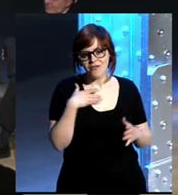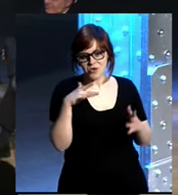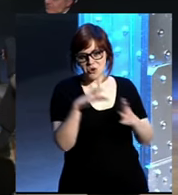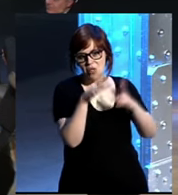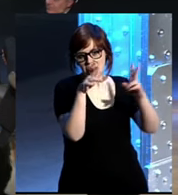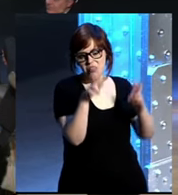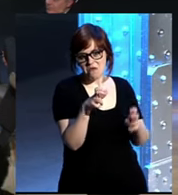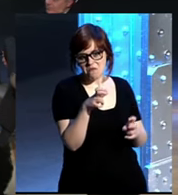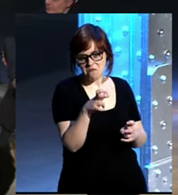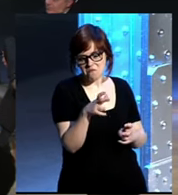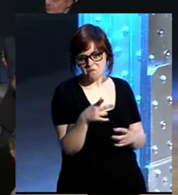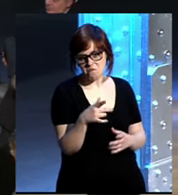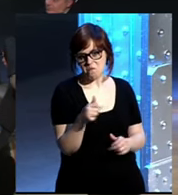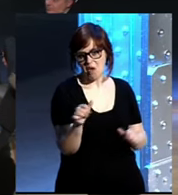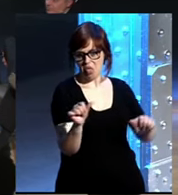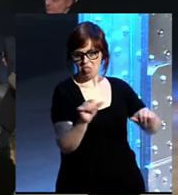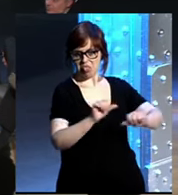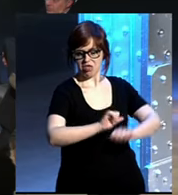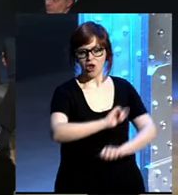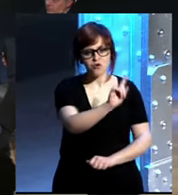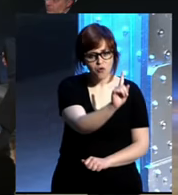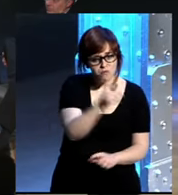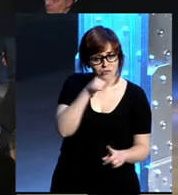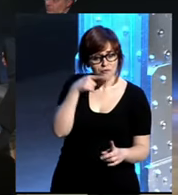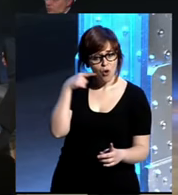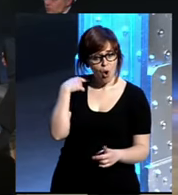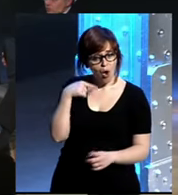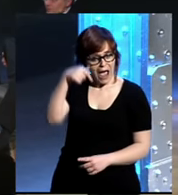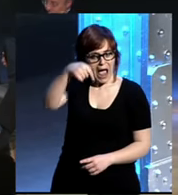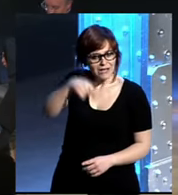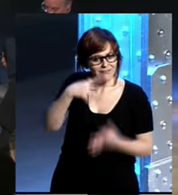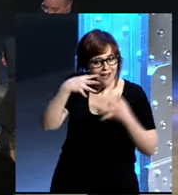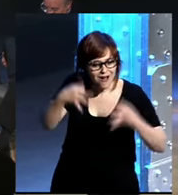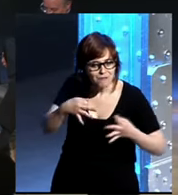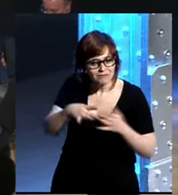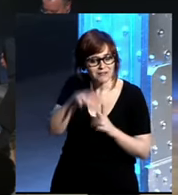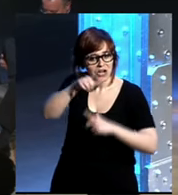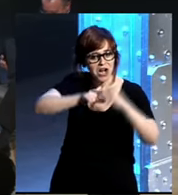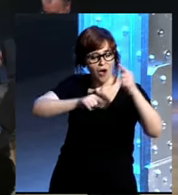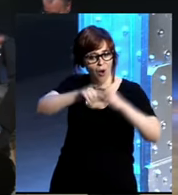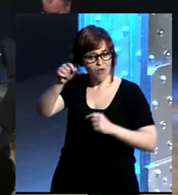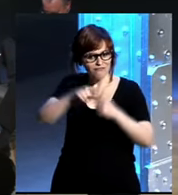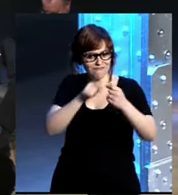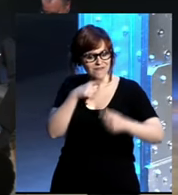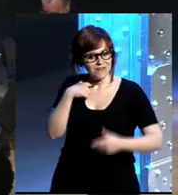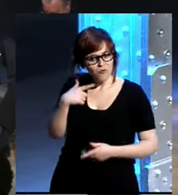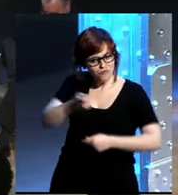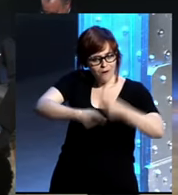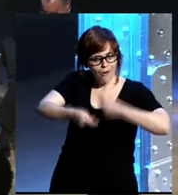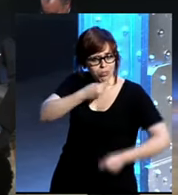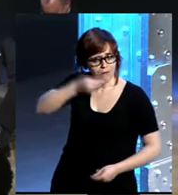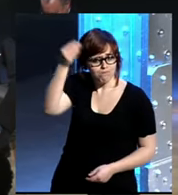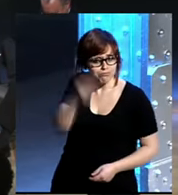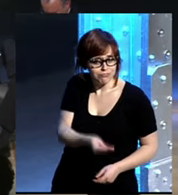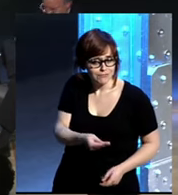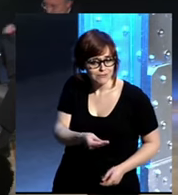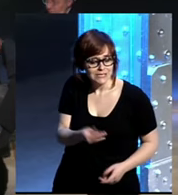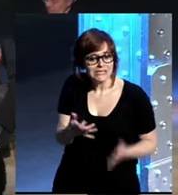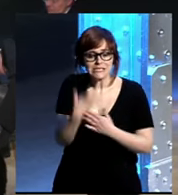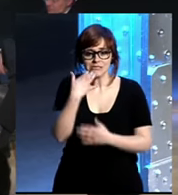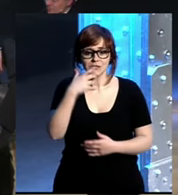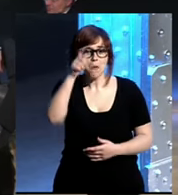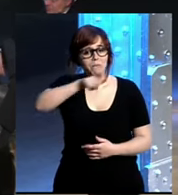pero esto al final es un gran negocio para Telefónica. Porque cuantas más aplicaciones haya, más gente utilizando, o sea, ¿cómo